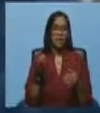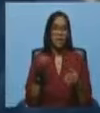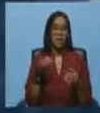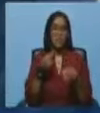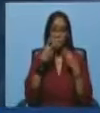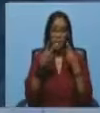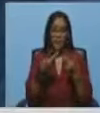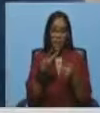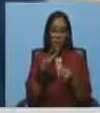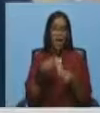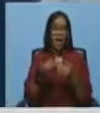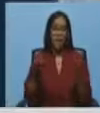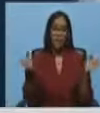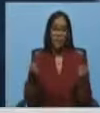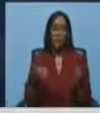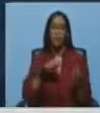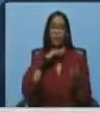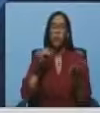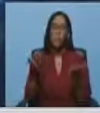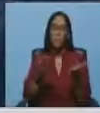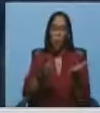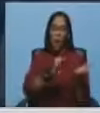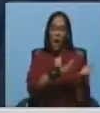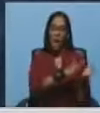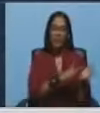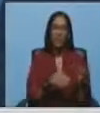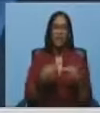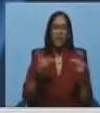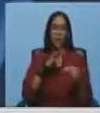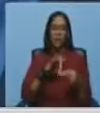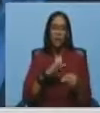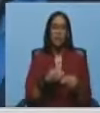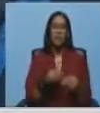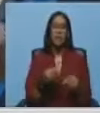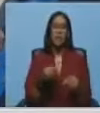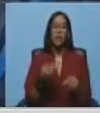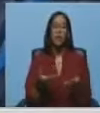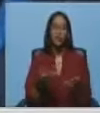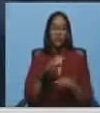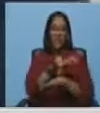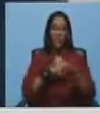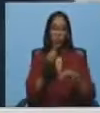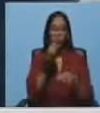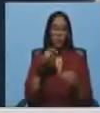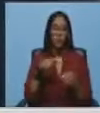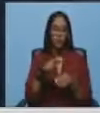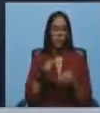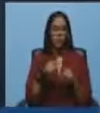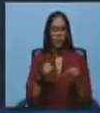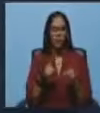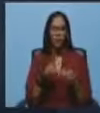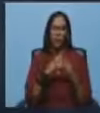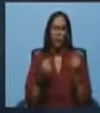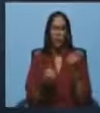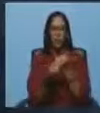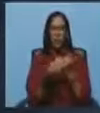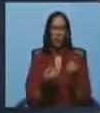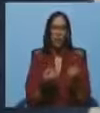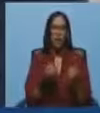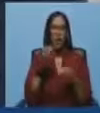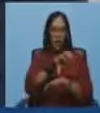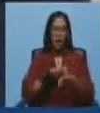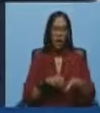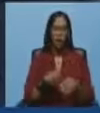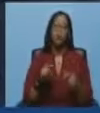genocidio a través de las redes sociales. Entonces son los gatos comiéndose a los ratones, pero todo el mundo actuando a favor de los gatos, ¿no? Entonces hay que tener